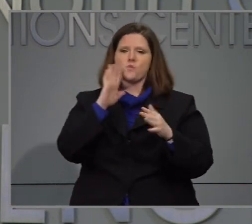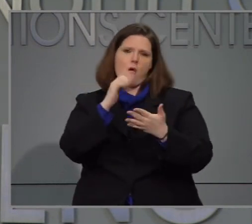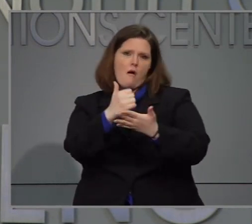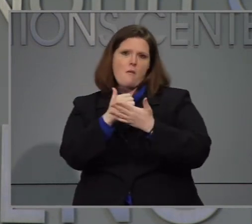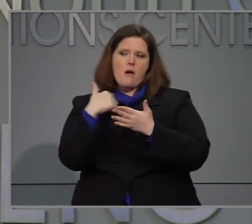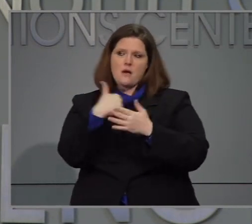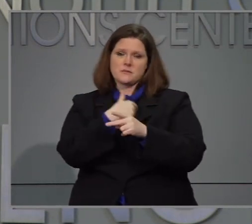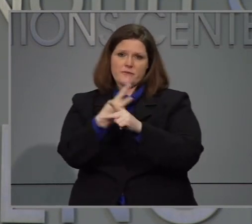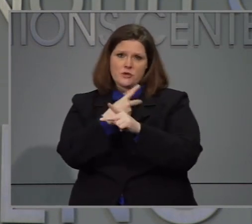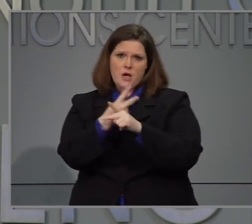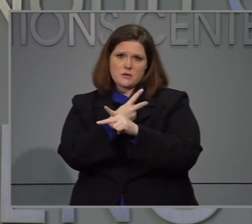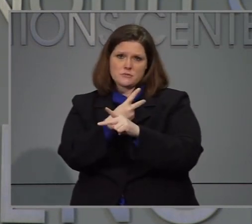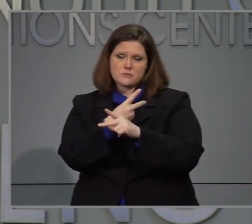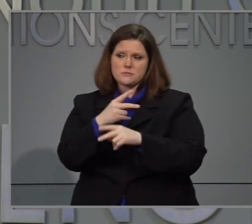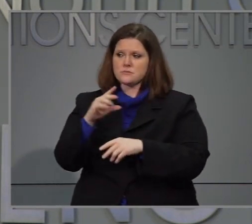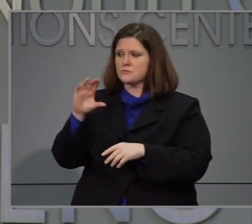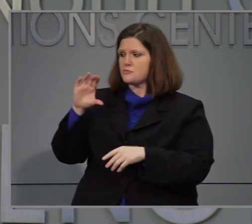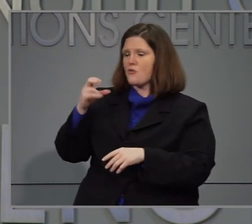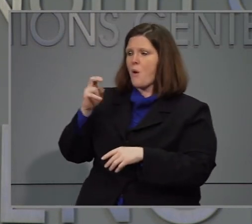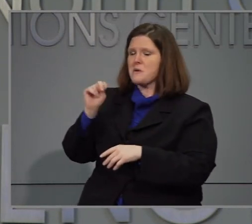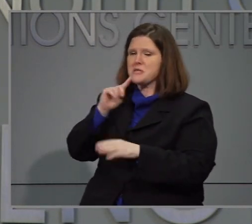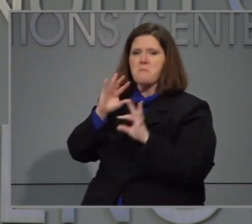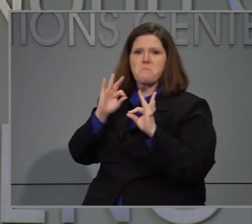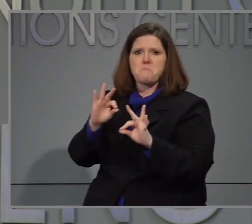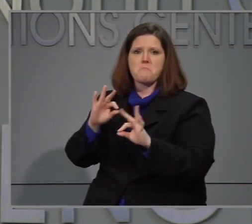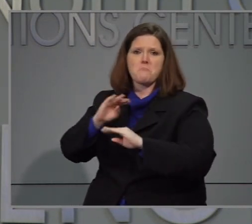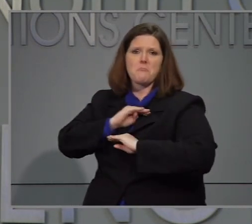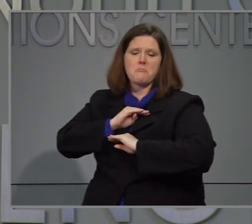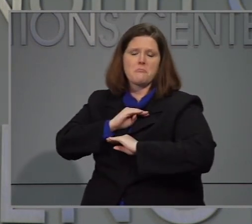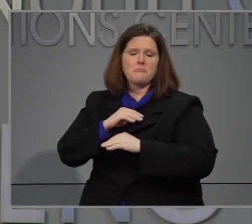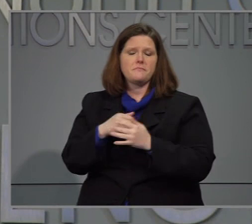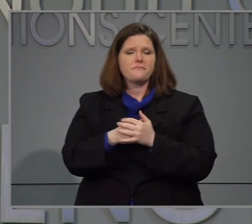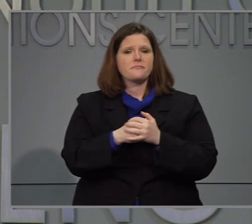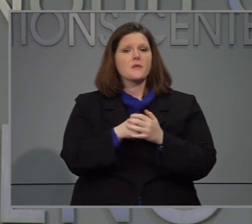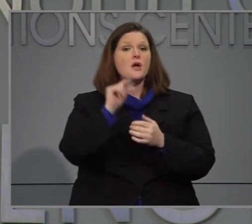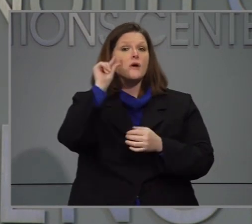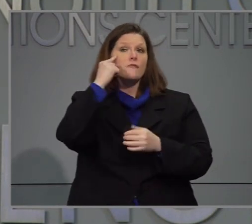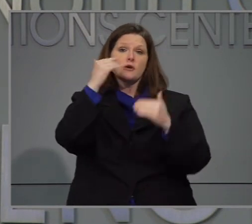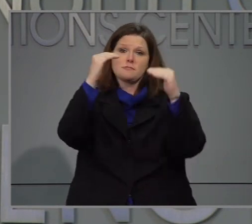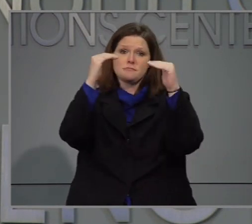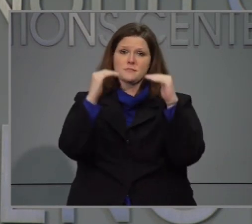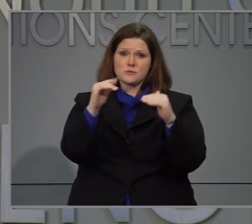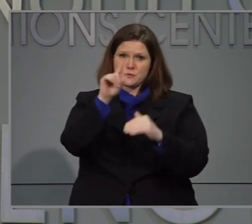quiere agregar algo a esto. Siguiente pregunta.